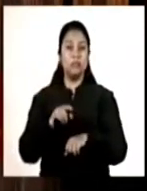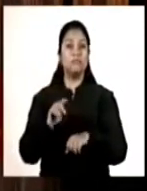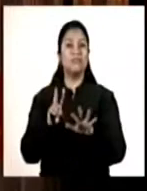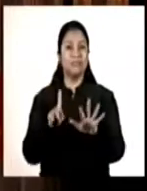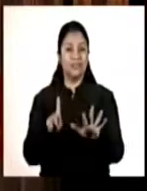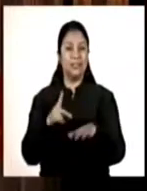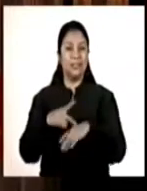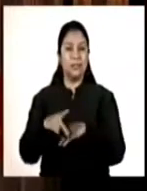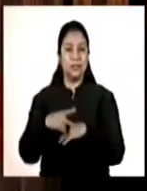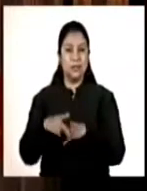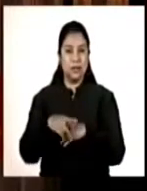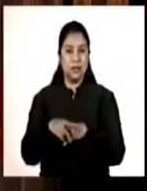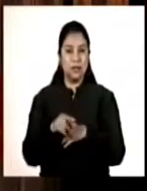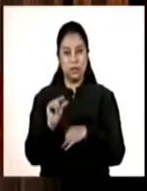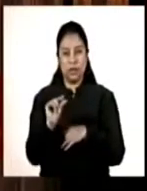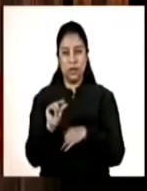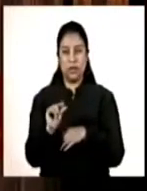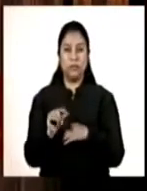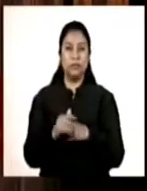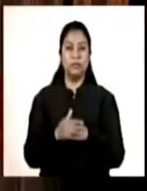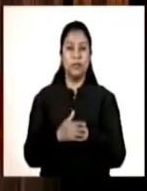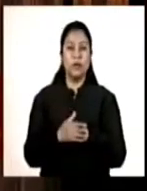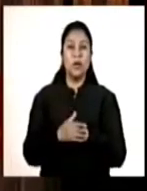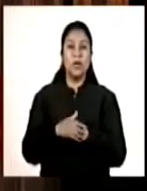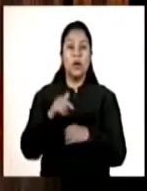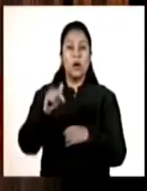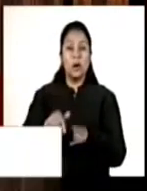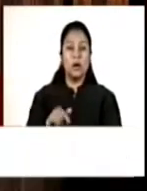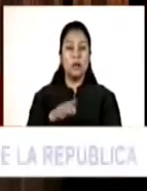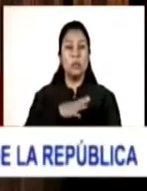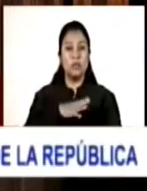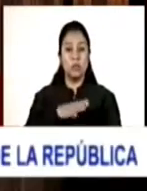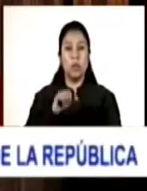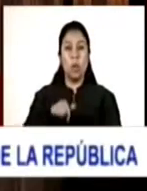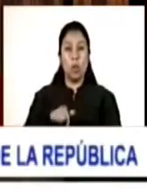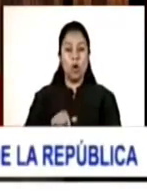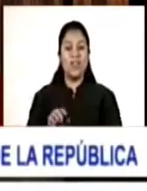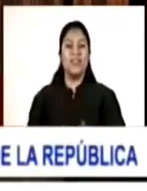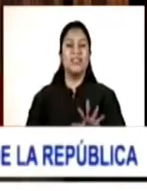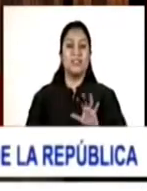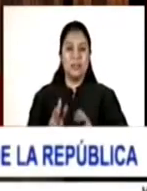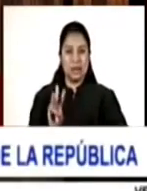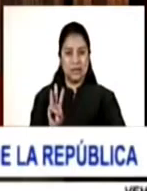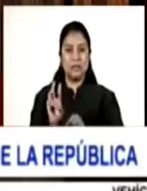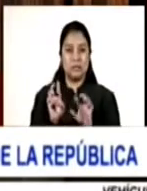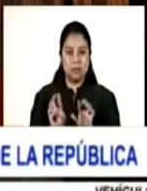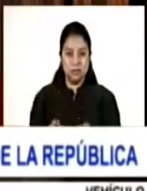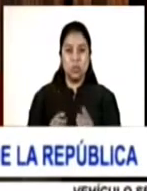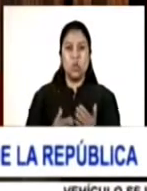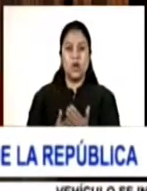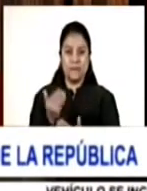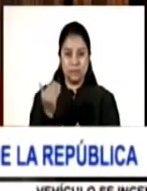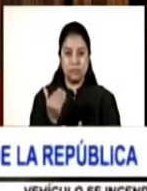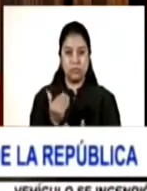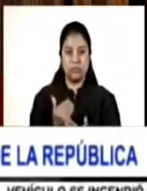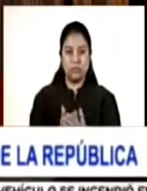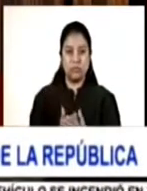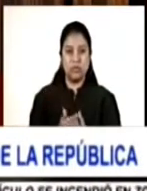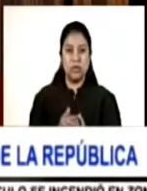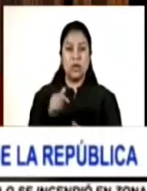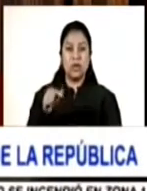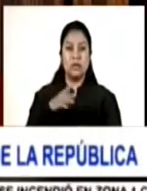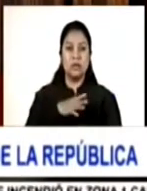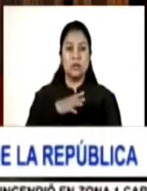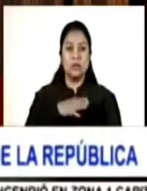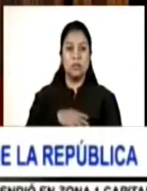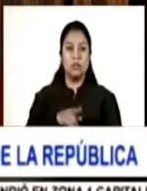horas, poquito pasadas, hemos tenido 13 casos nuevos. Es decir, hemos llegado a